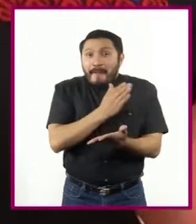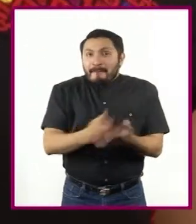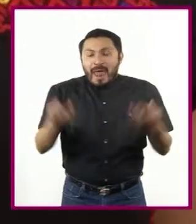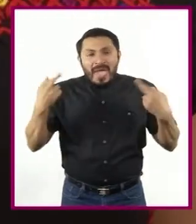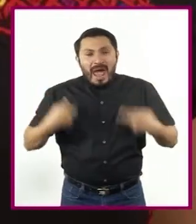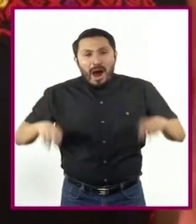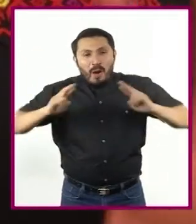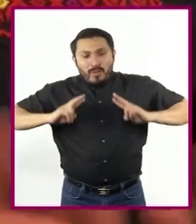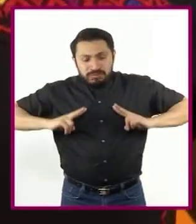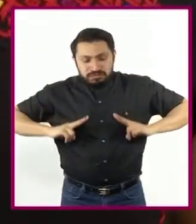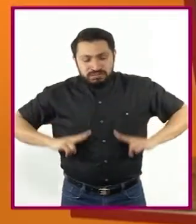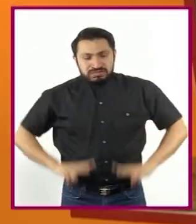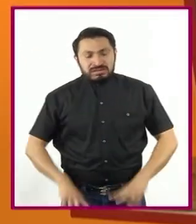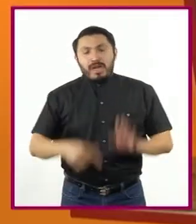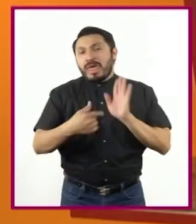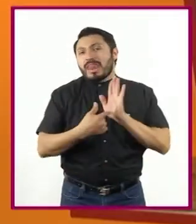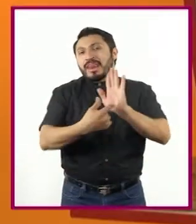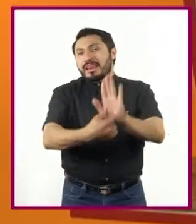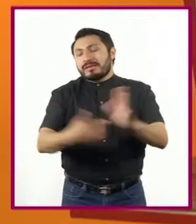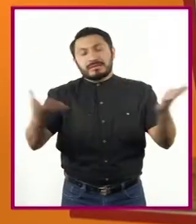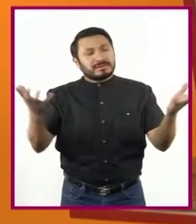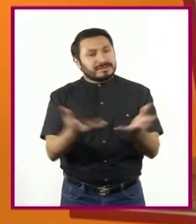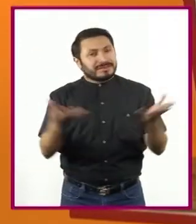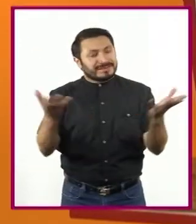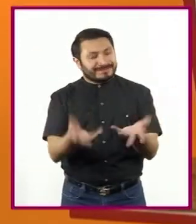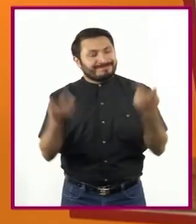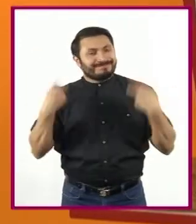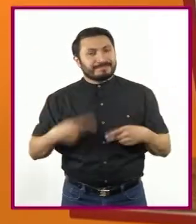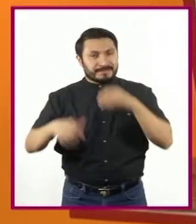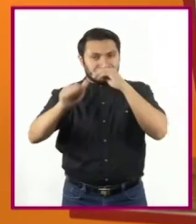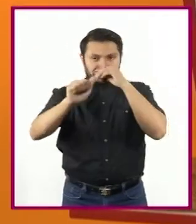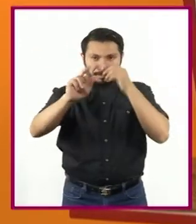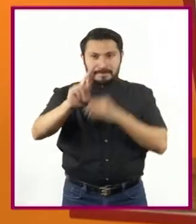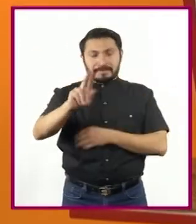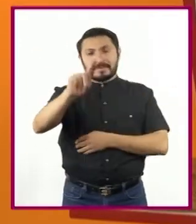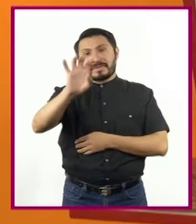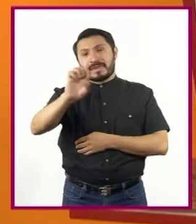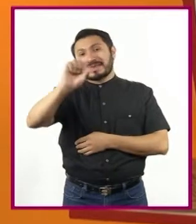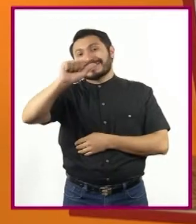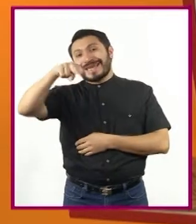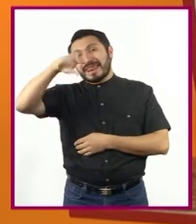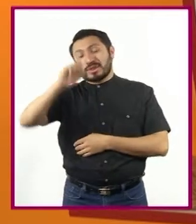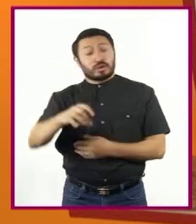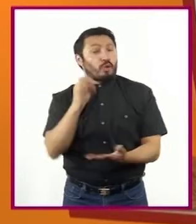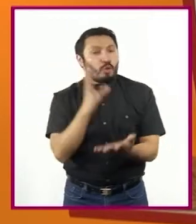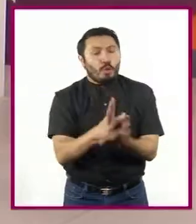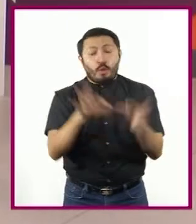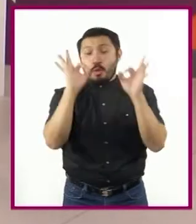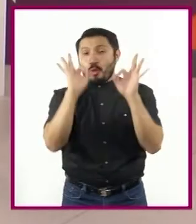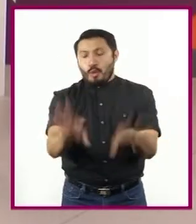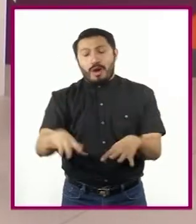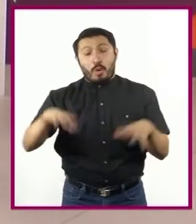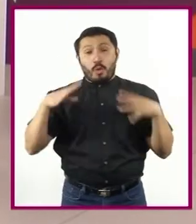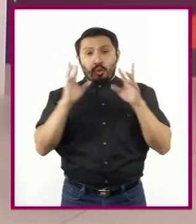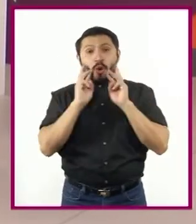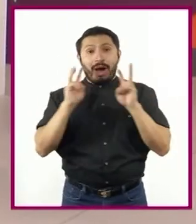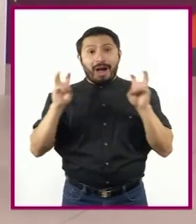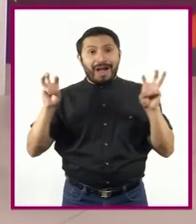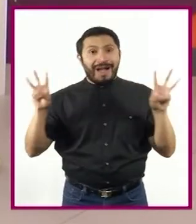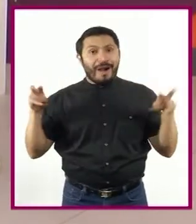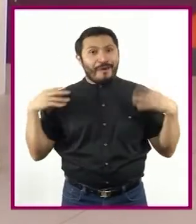son muestra de elaboraciones que hacen los artesanos. Son únicas y asombrosas.